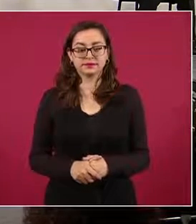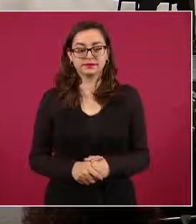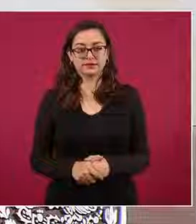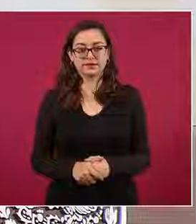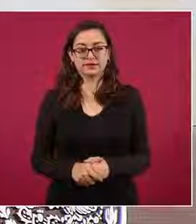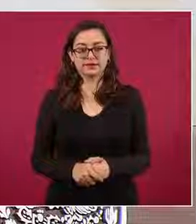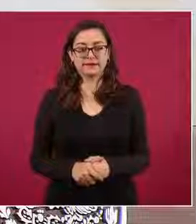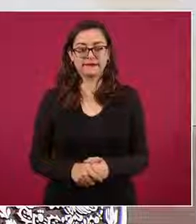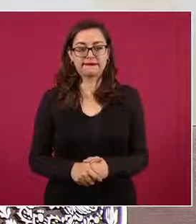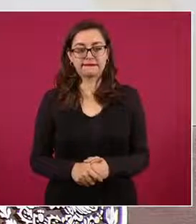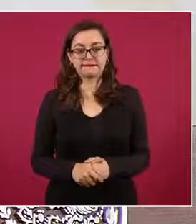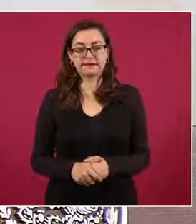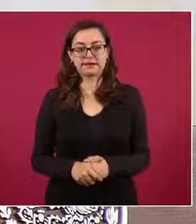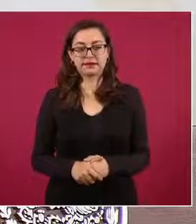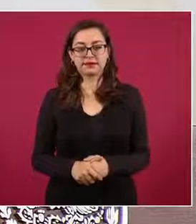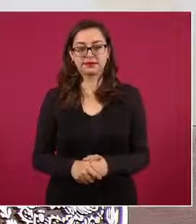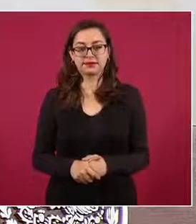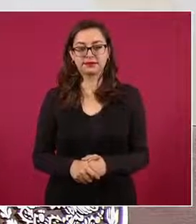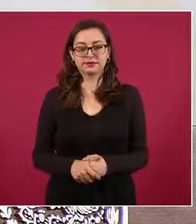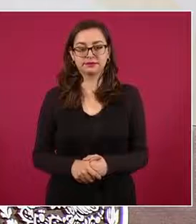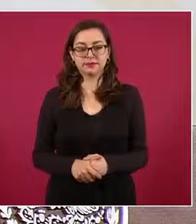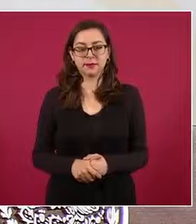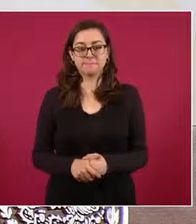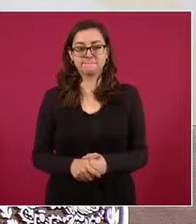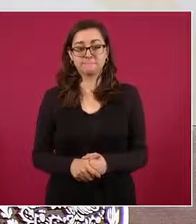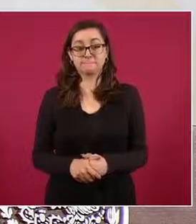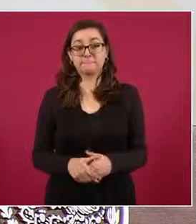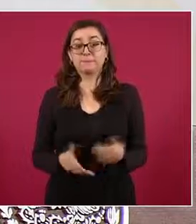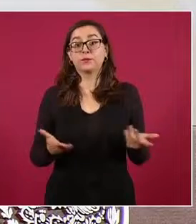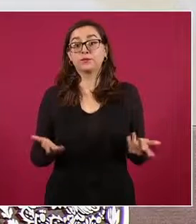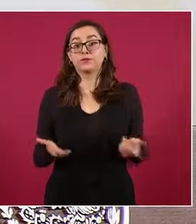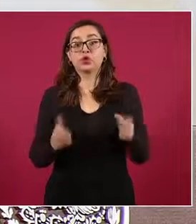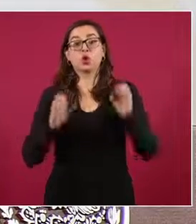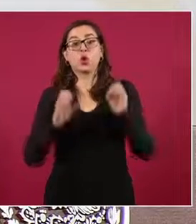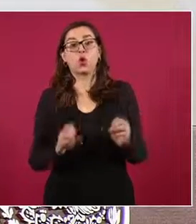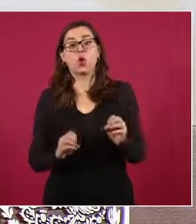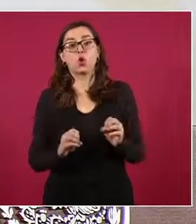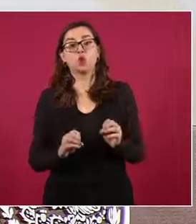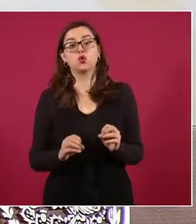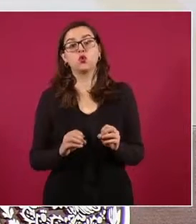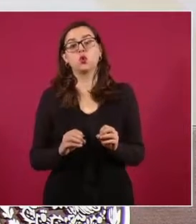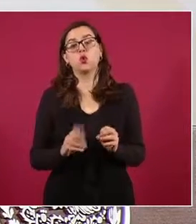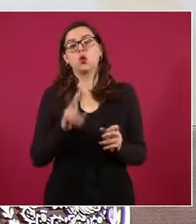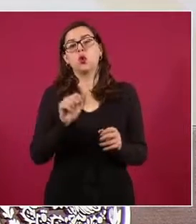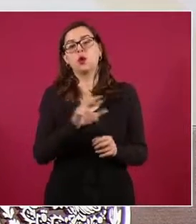O cuando menos, pues, de Vargas Llosa.